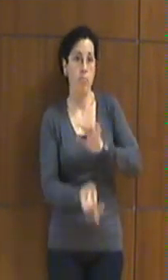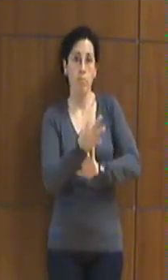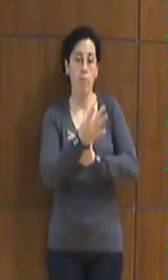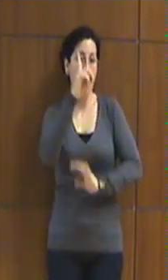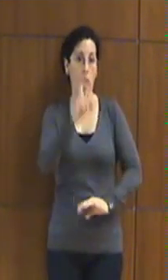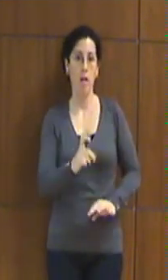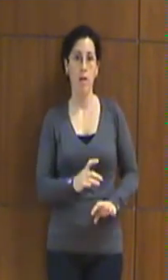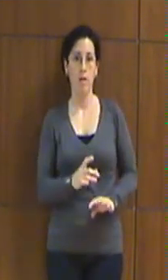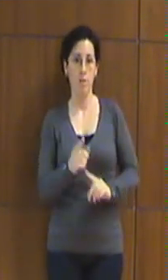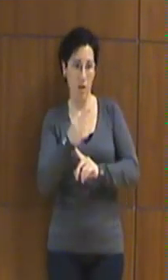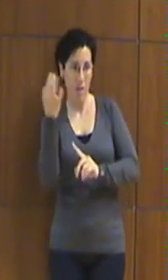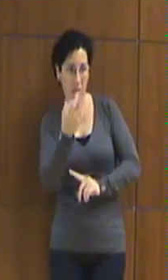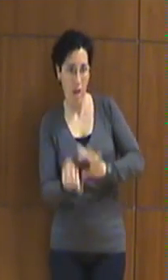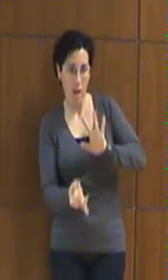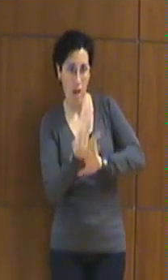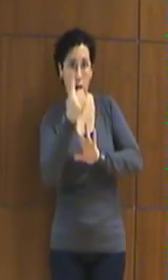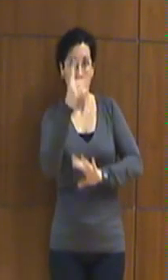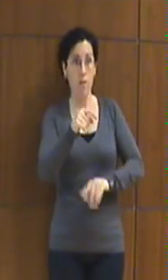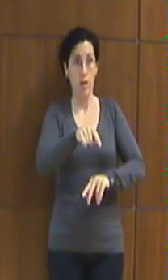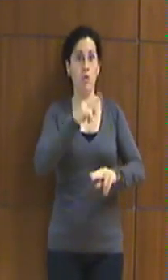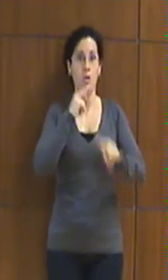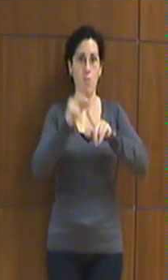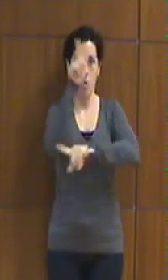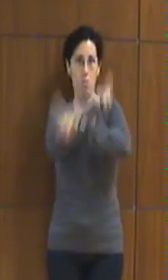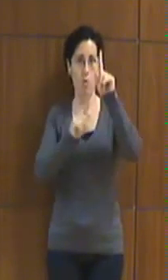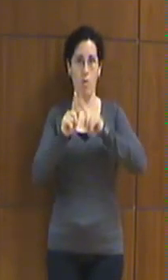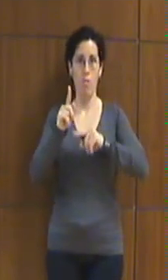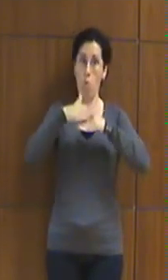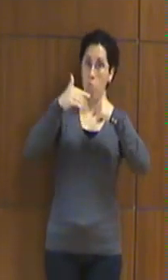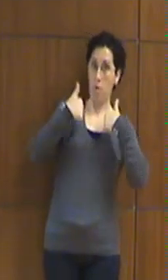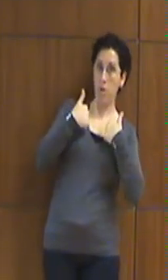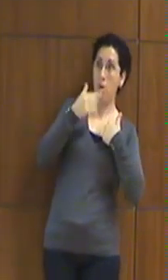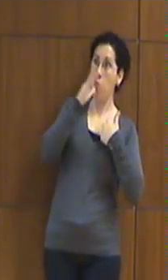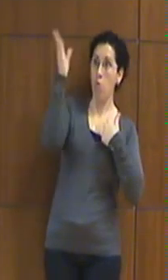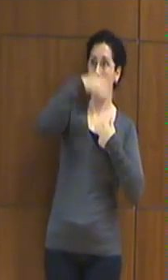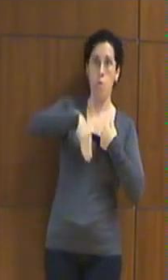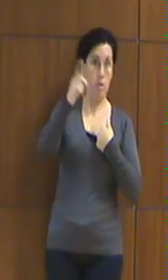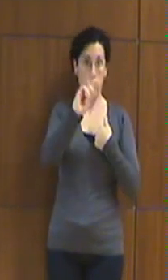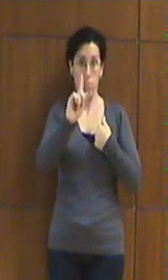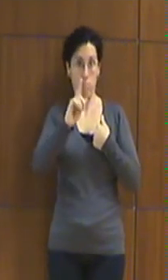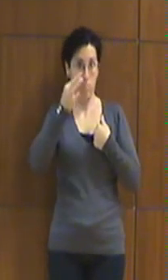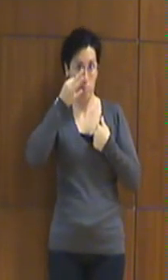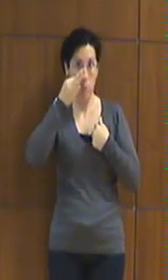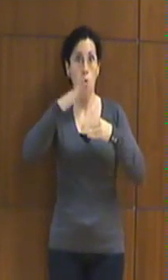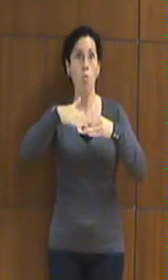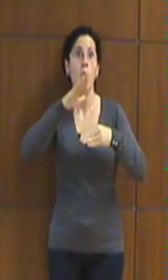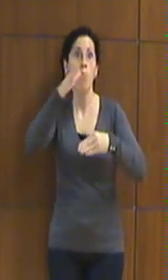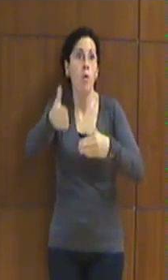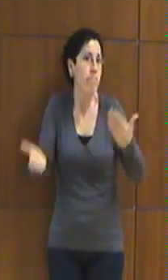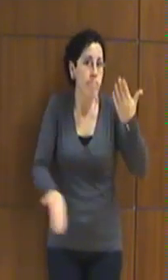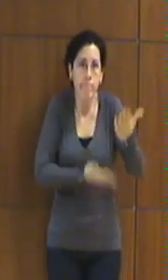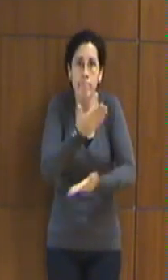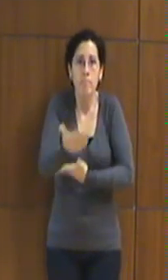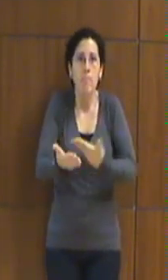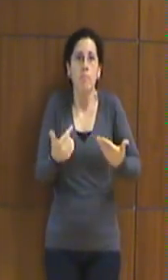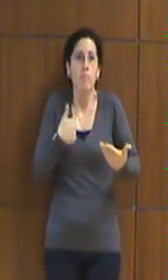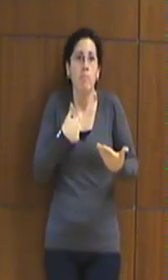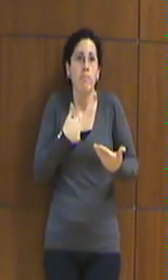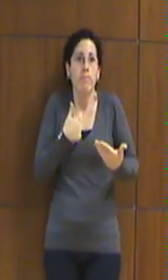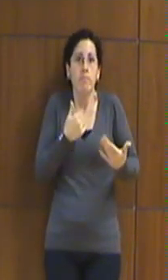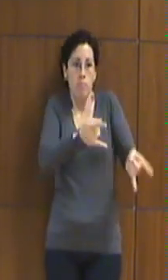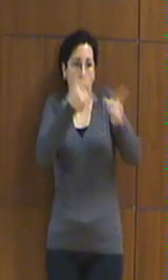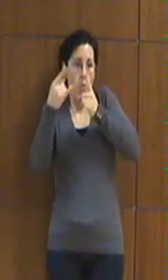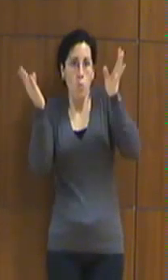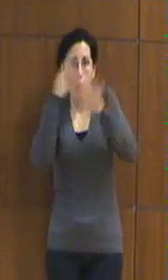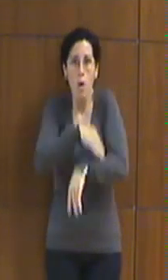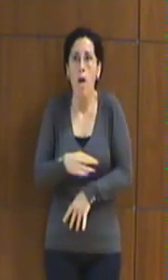pero el habría que tenerlo es la brecha que hay que salvar, ¿no? Y dices, no es culpa del que no lo tiene, ¿no? Sino es culpa de que no lo hemos enamorado, de que para